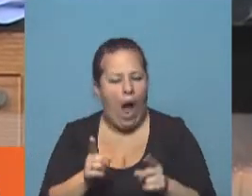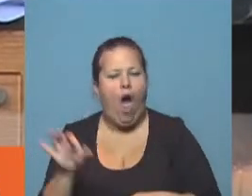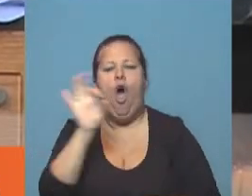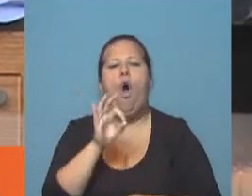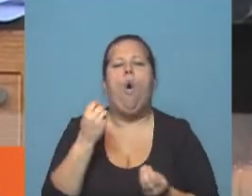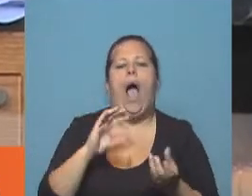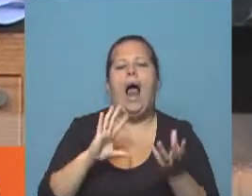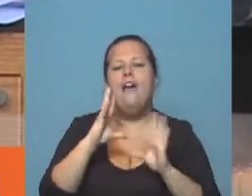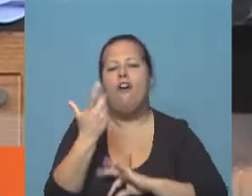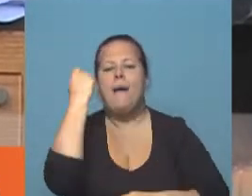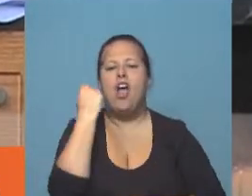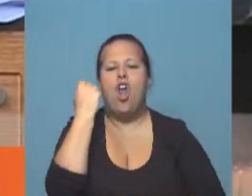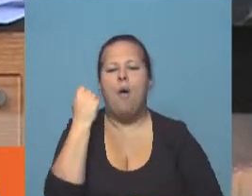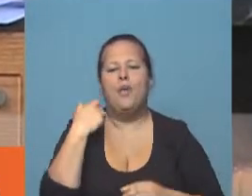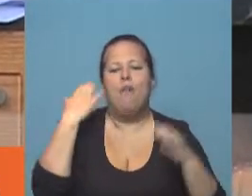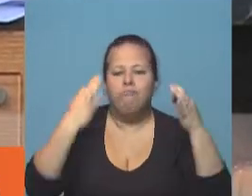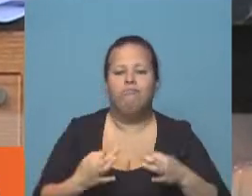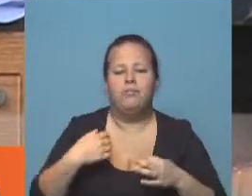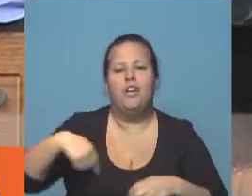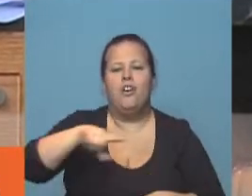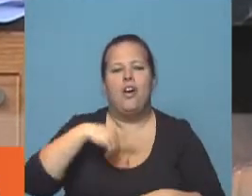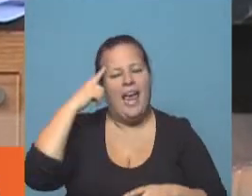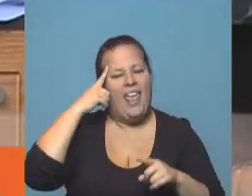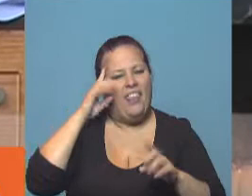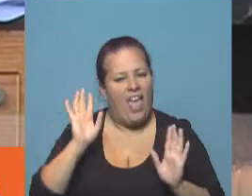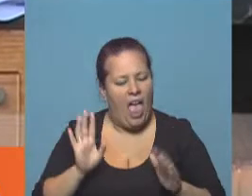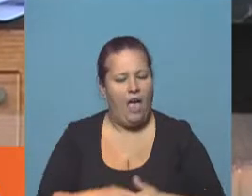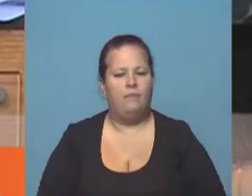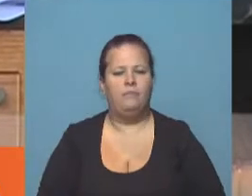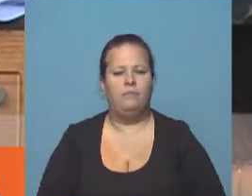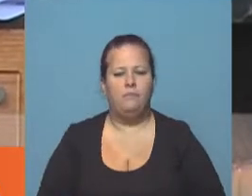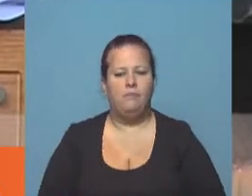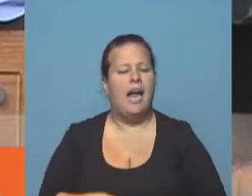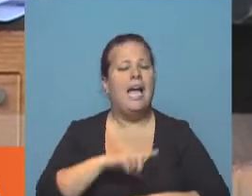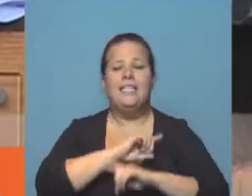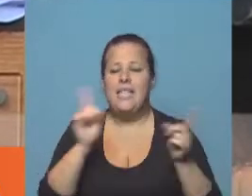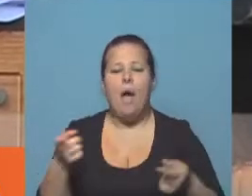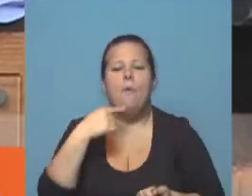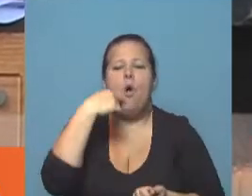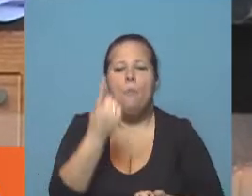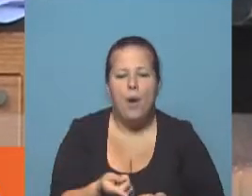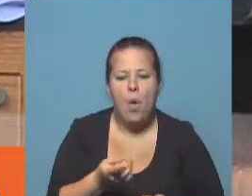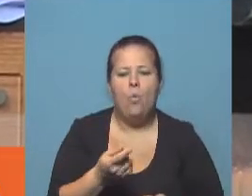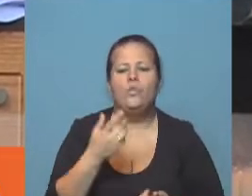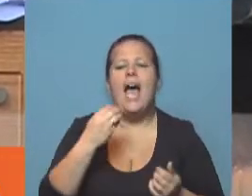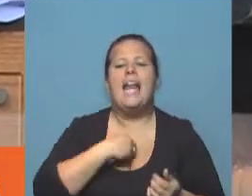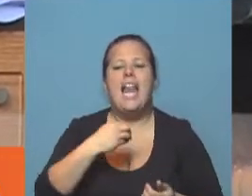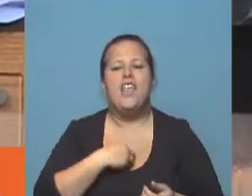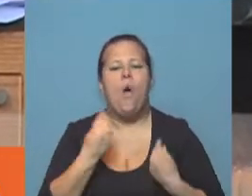qué modelo económico está más cercano a nuestra postura ideológica. Tampoco preguntaron de qué